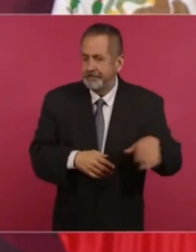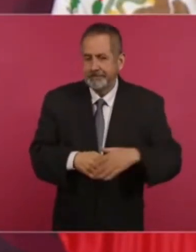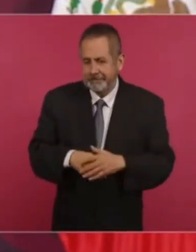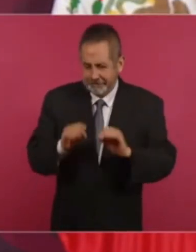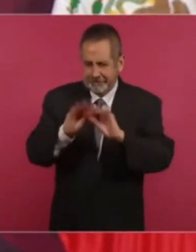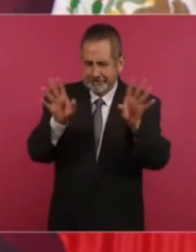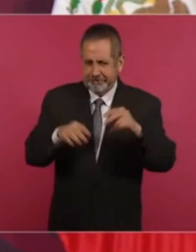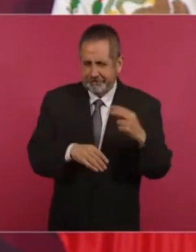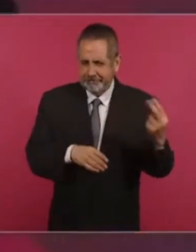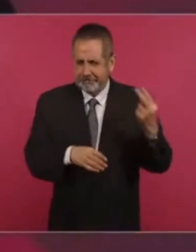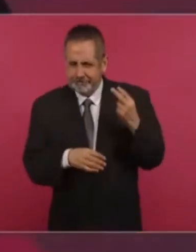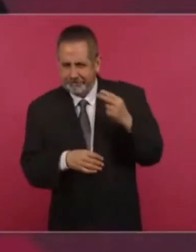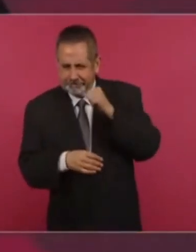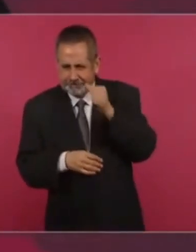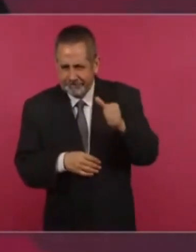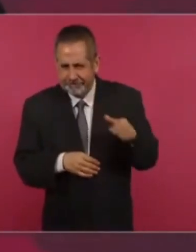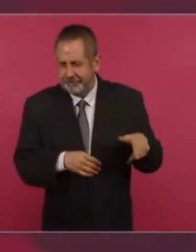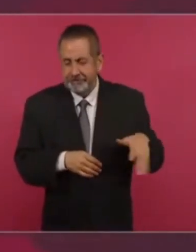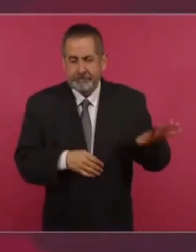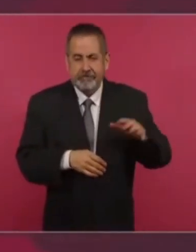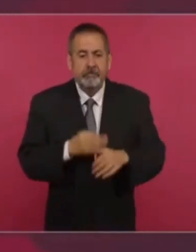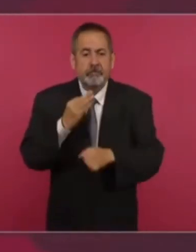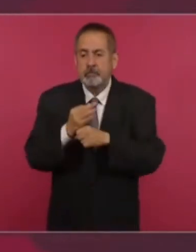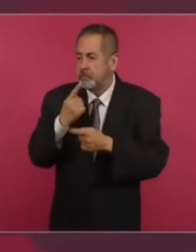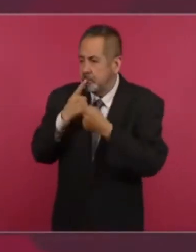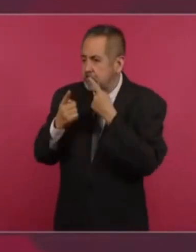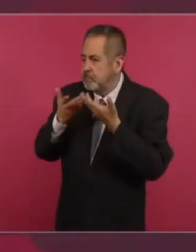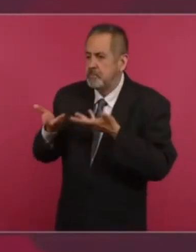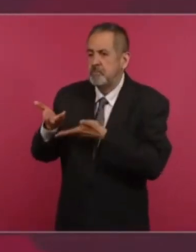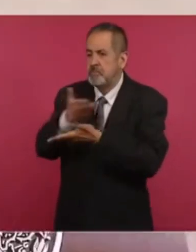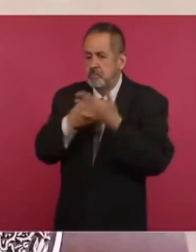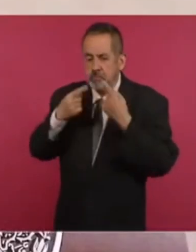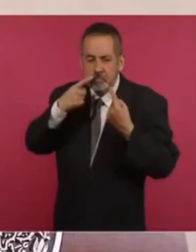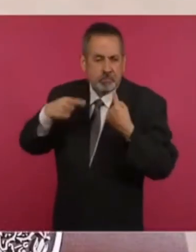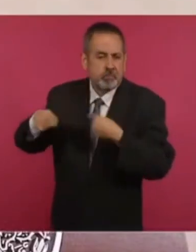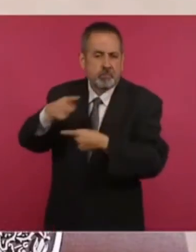quedó claro de que este diálogo circular